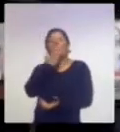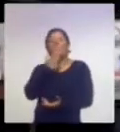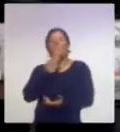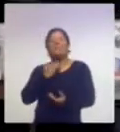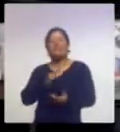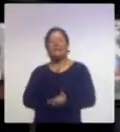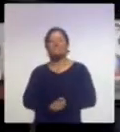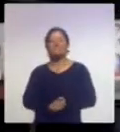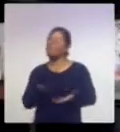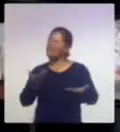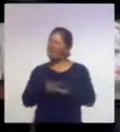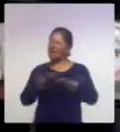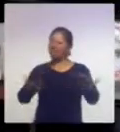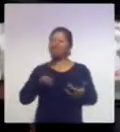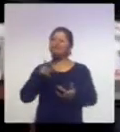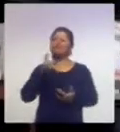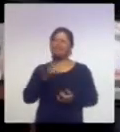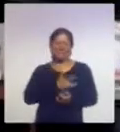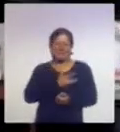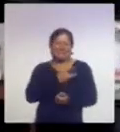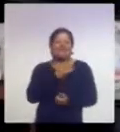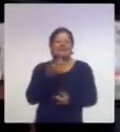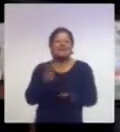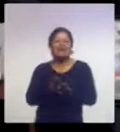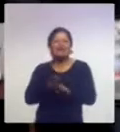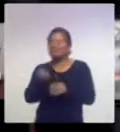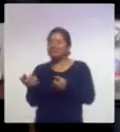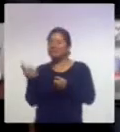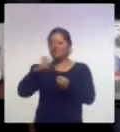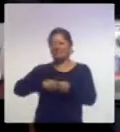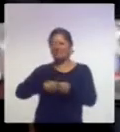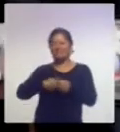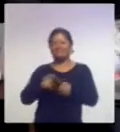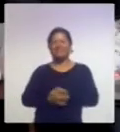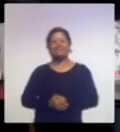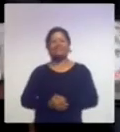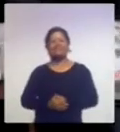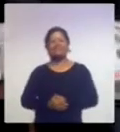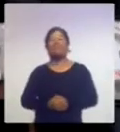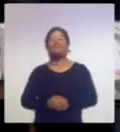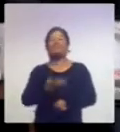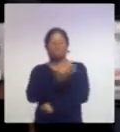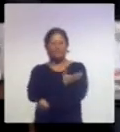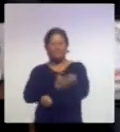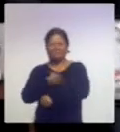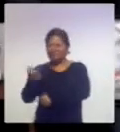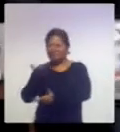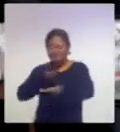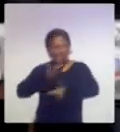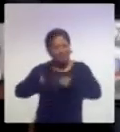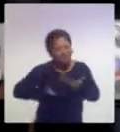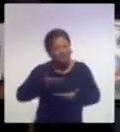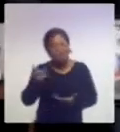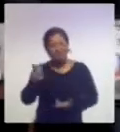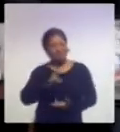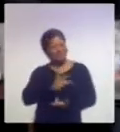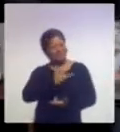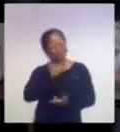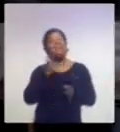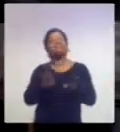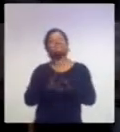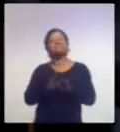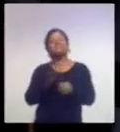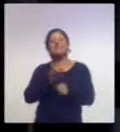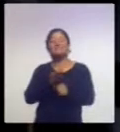ya como parte del Icatlax, ¿no? O sea, ¿cómo es que ustedes se integran y el acompañamiento? ¿Cómo es que ustedes han sentido todo este acompañamiento